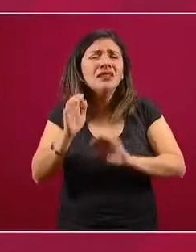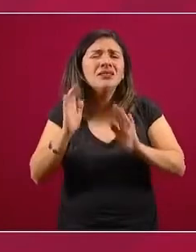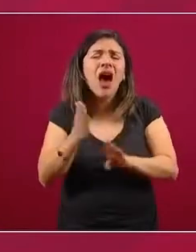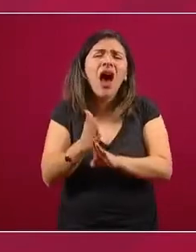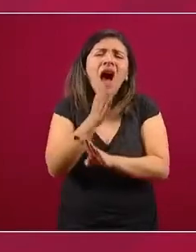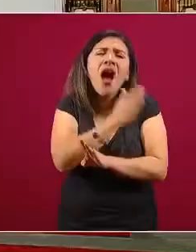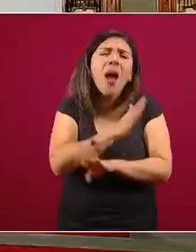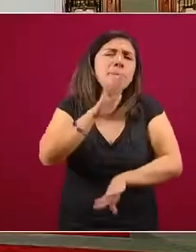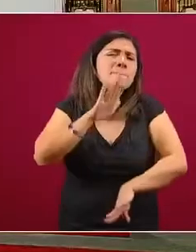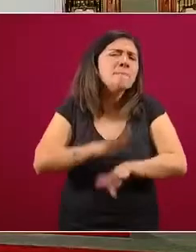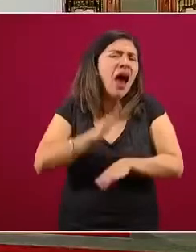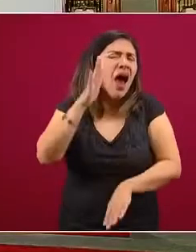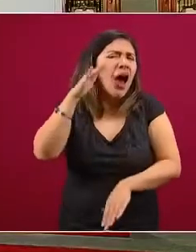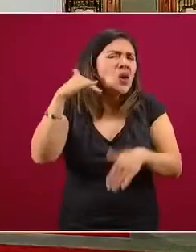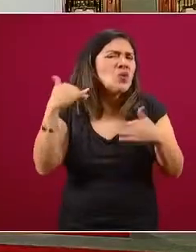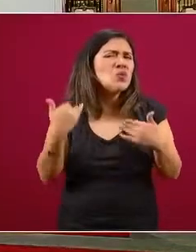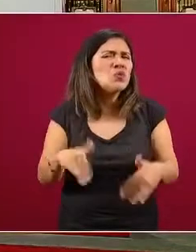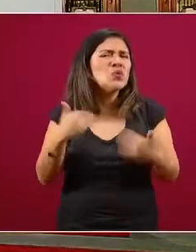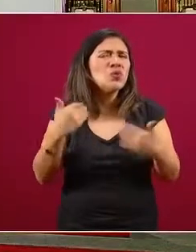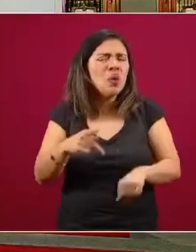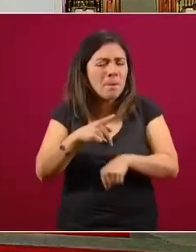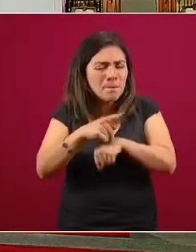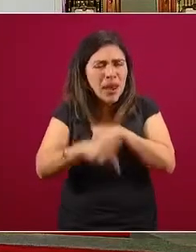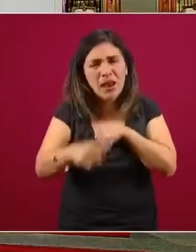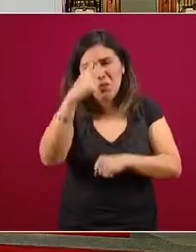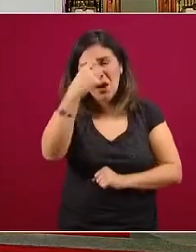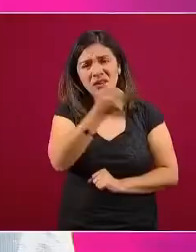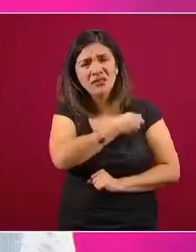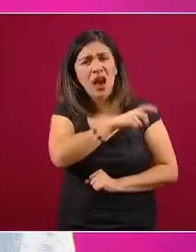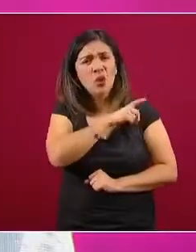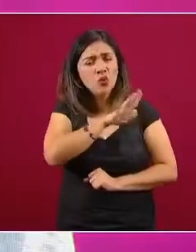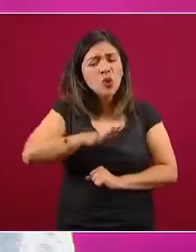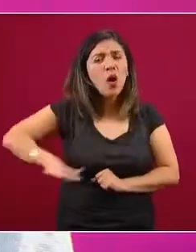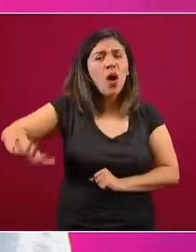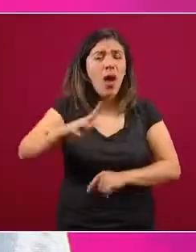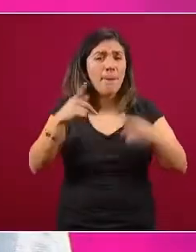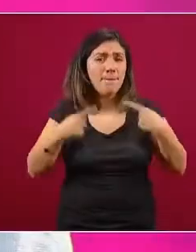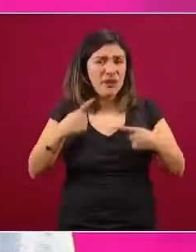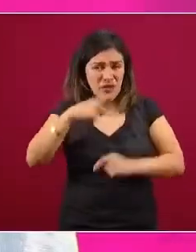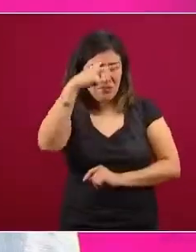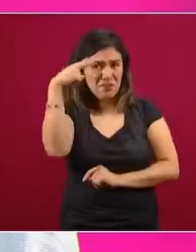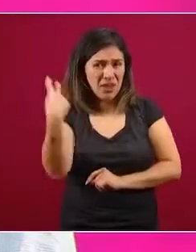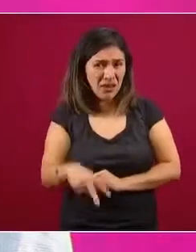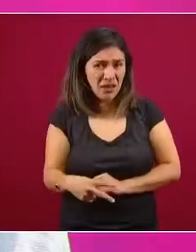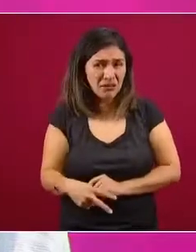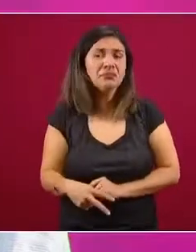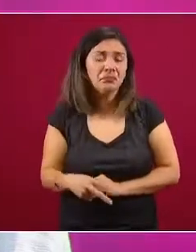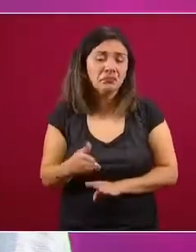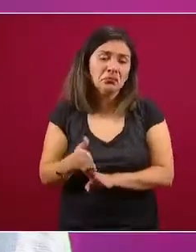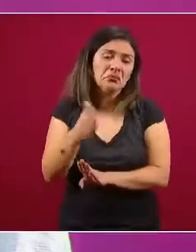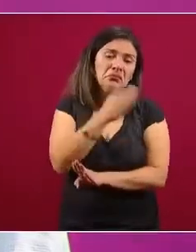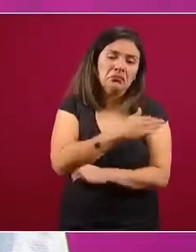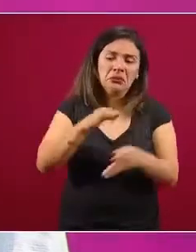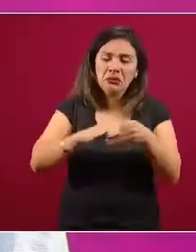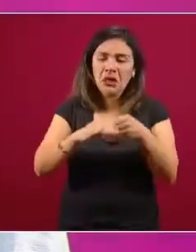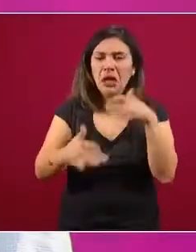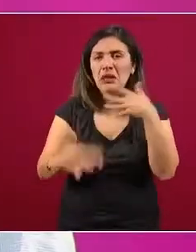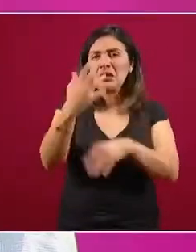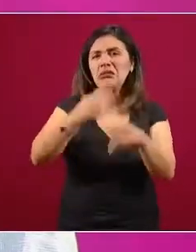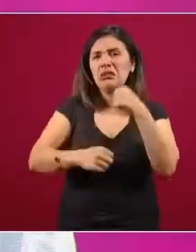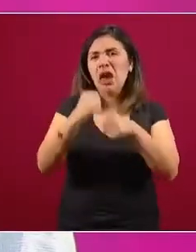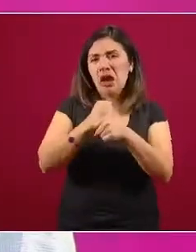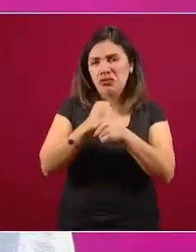de las más grandes amenazas a la salud pública de la población mexicana. Ya lo eran desde hace cerca de 15